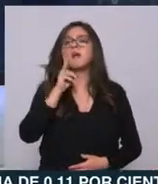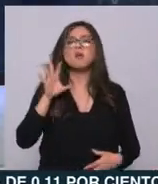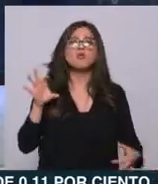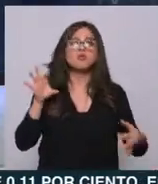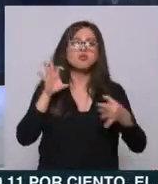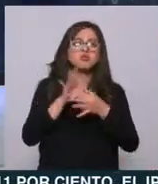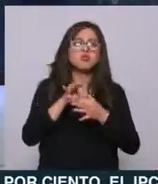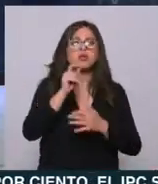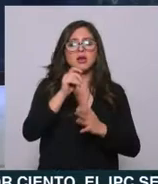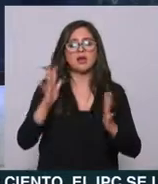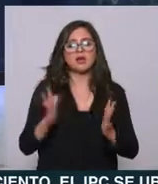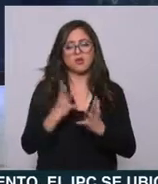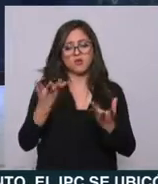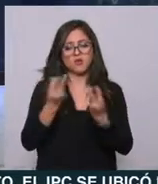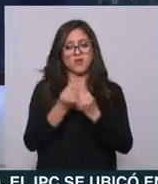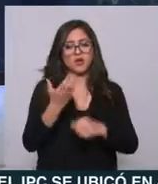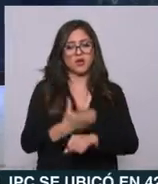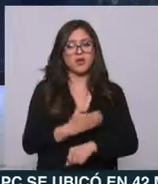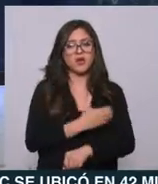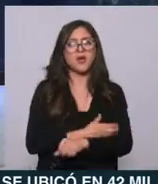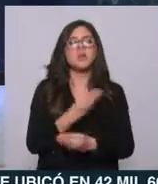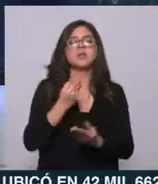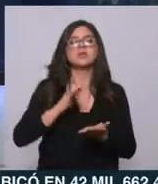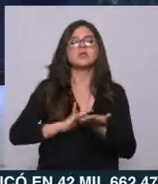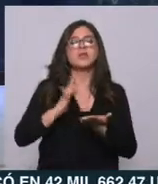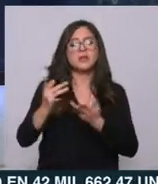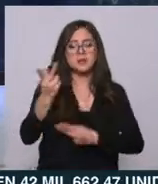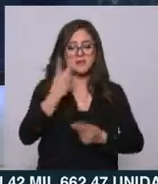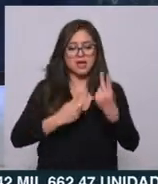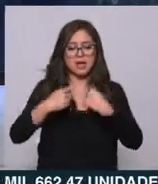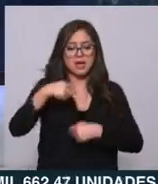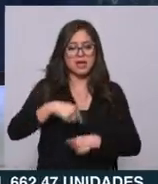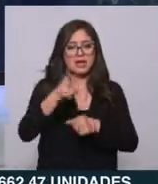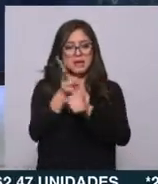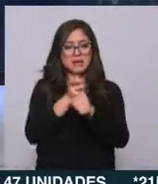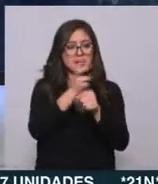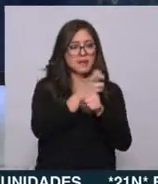vamos y los acompañamos. Muchísimas gracias, Gracias por a habernos los acompañado tres. y por Gracias a invitarnos. ustedes. Gracias por Ustedes. acompañarnos.